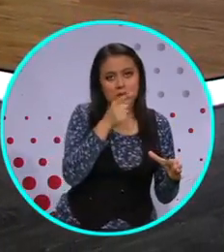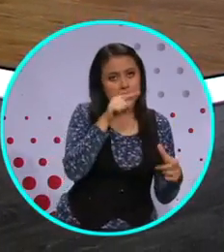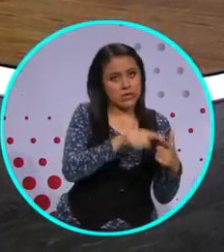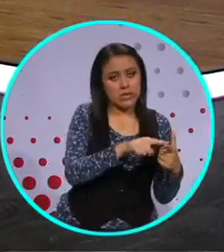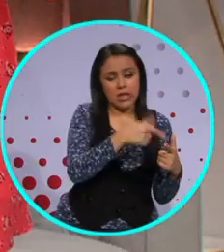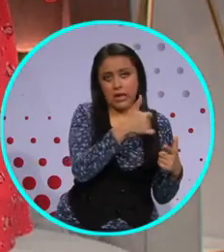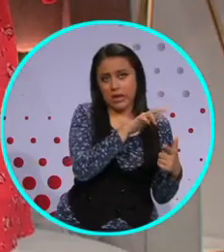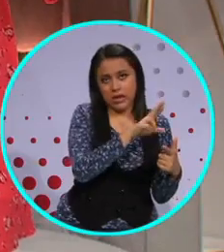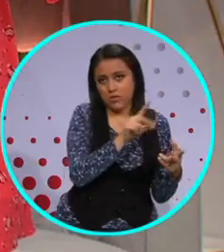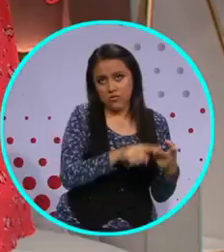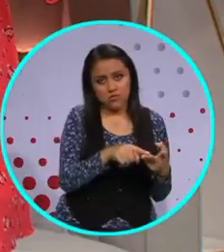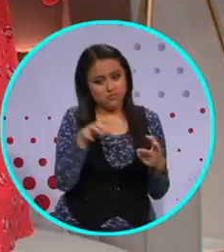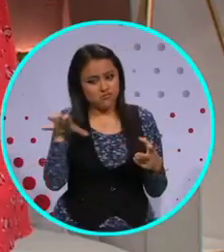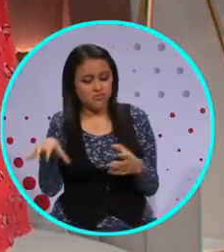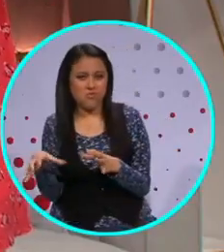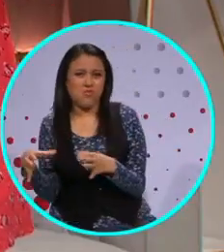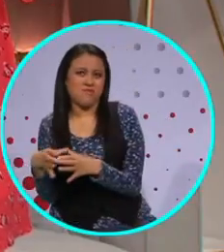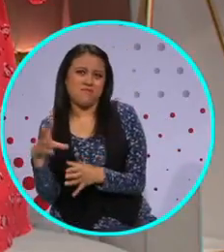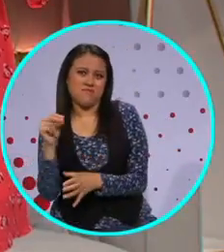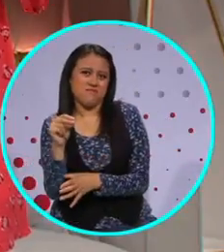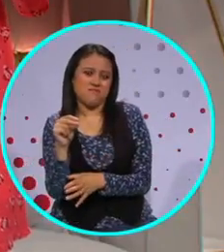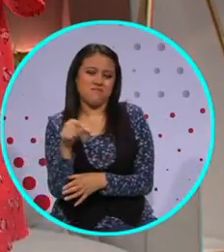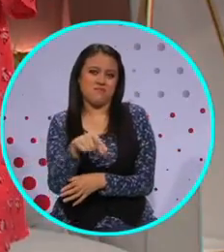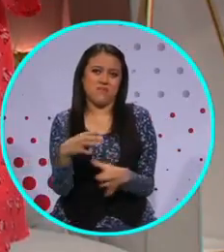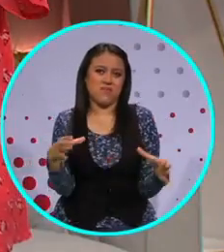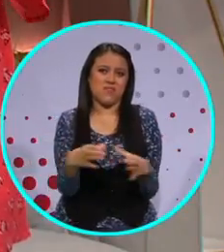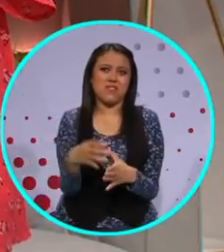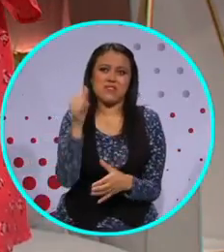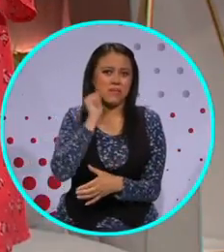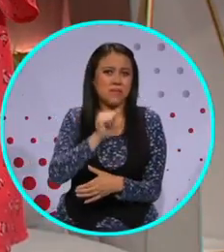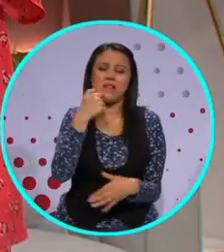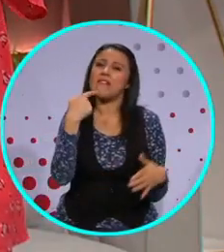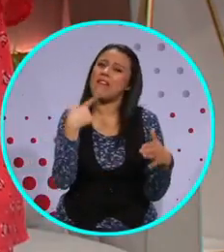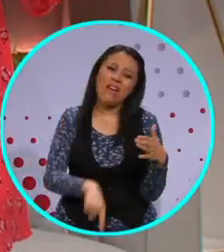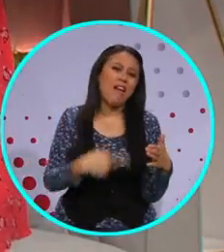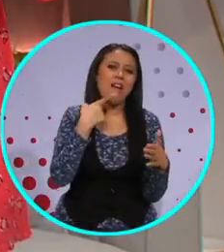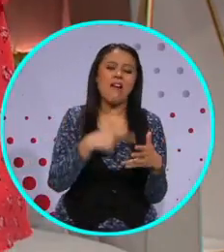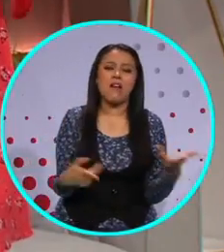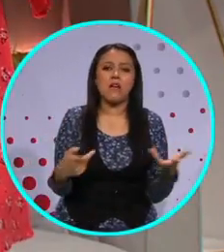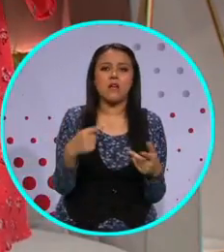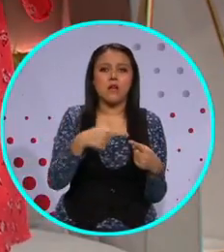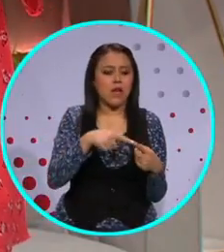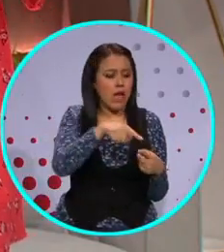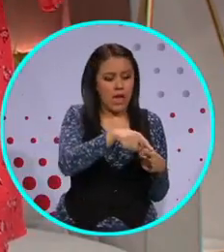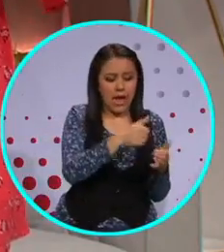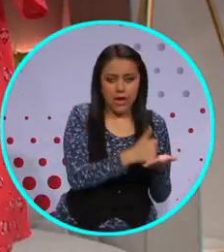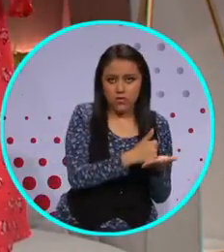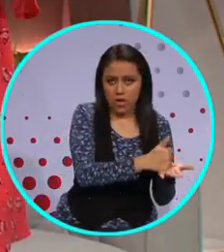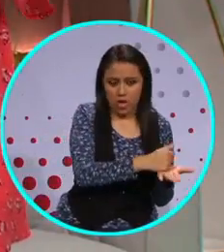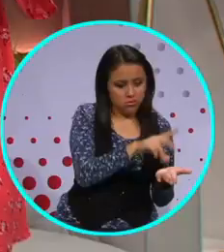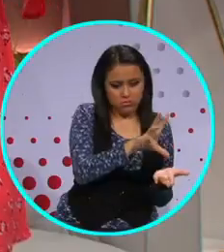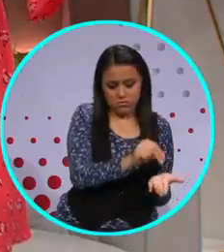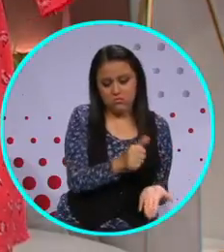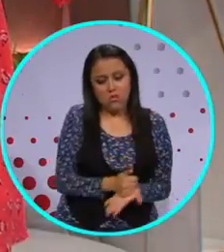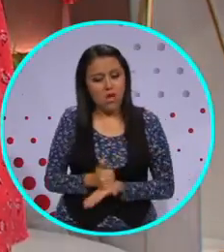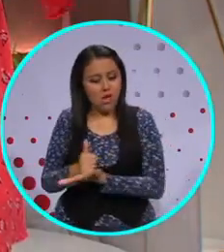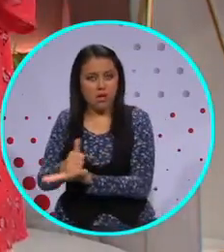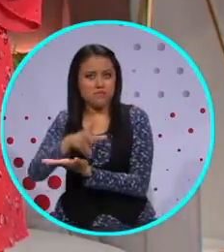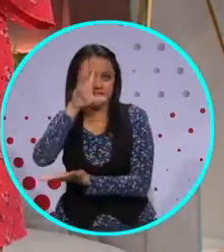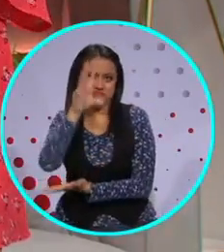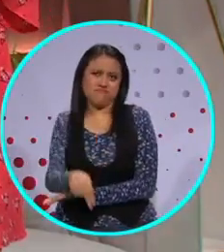graco ni con un cuauhtémoc o sea es mucha gente que se queja es que esta queja pero no apoya ninguno de los dos no trabaja con ninguno de los dos